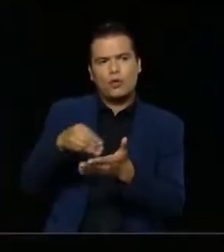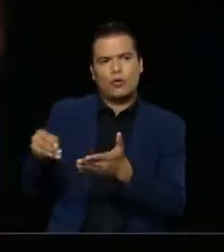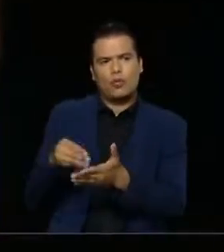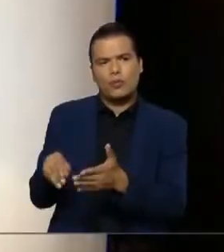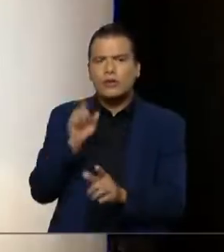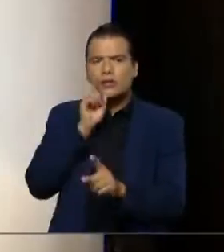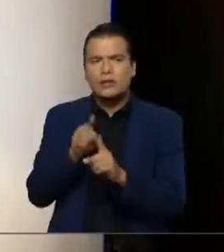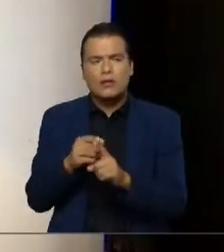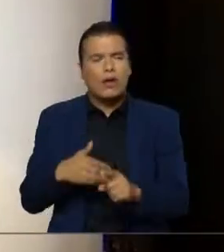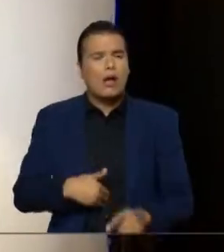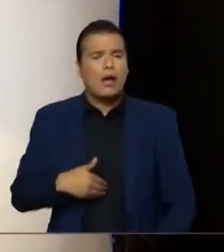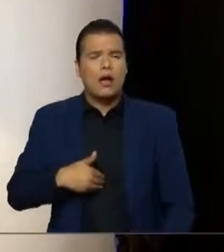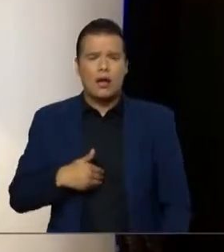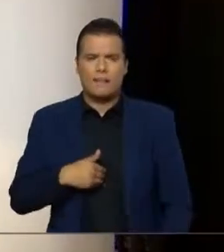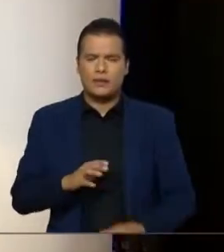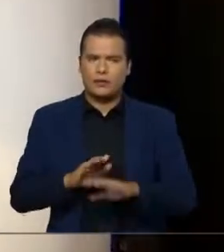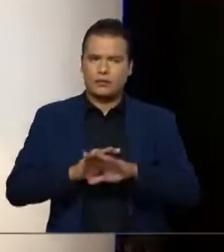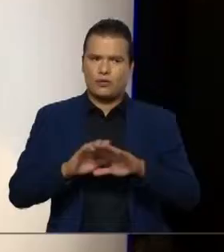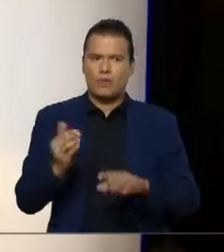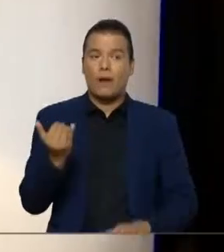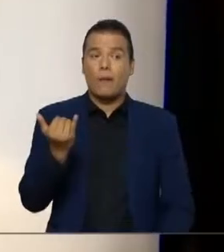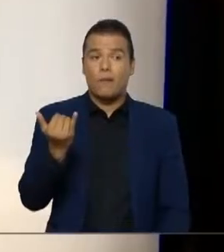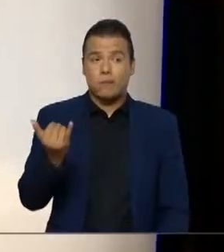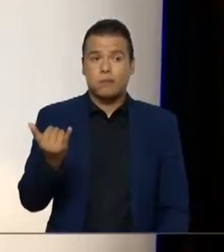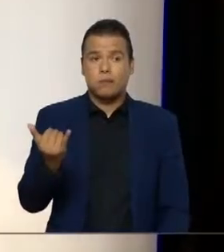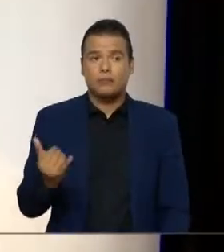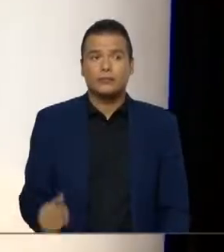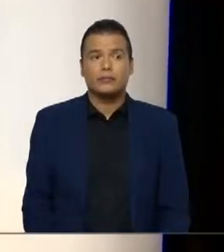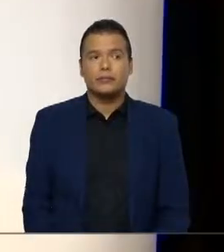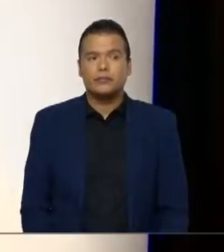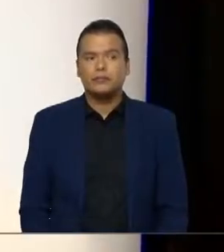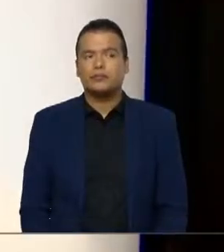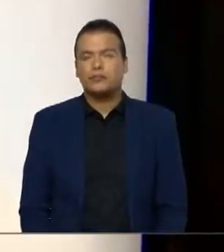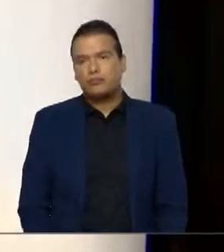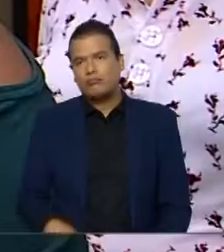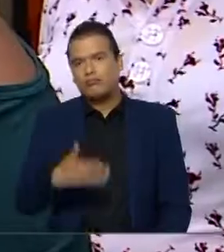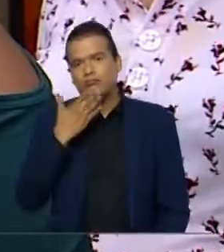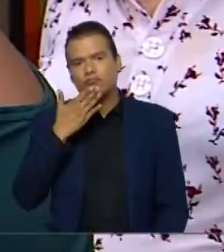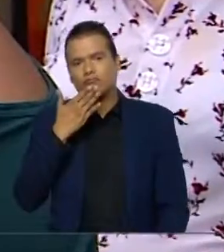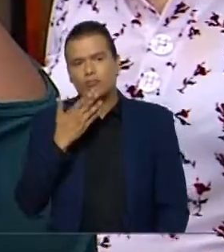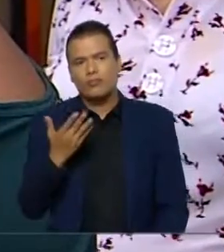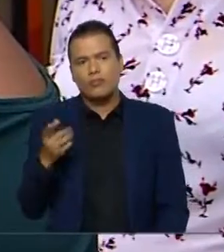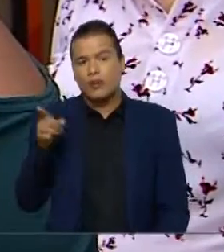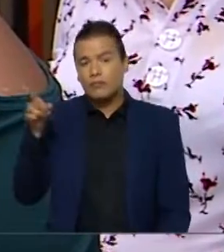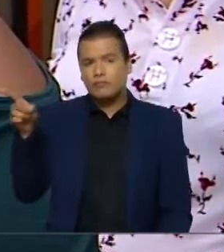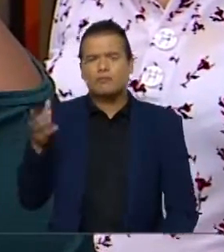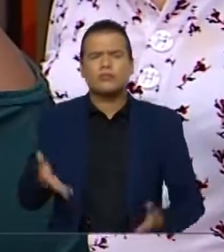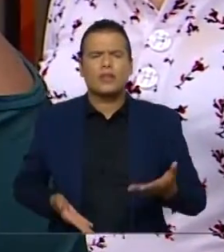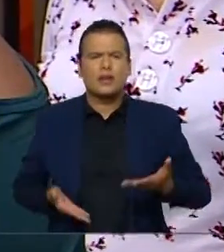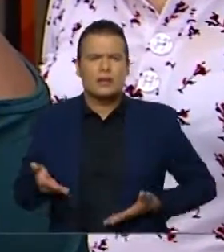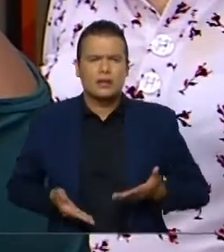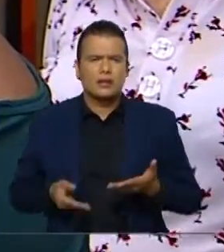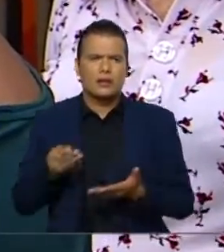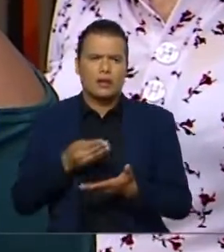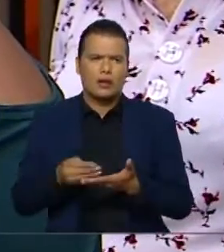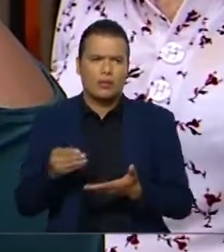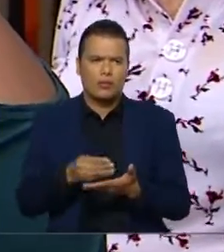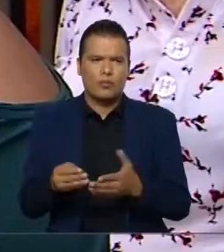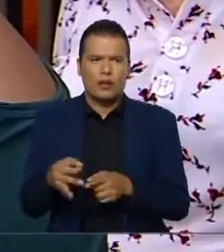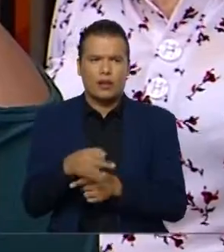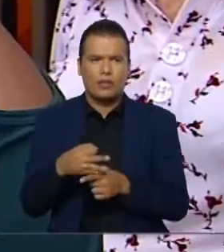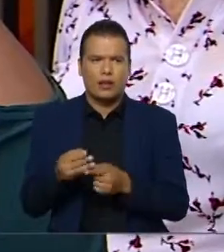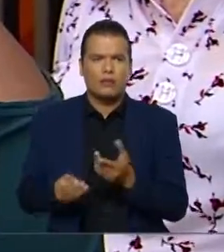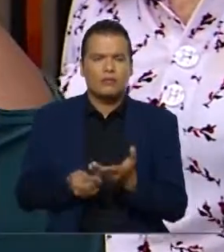la desnutrición, especialmente en menores de edad. Muy bueno, porque en la tienda uno, por ejemplo, compra la lenteja y le